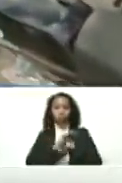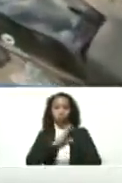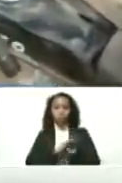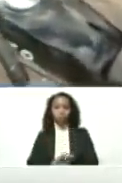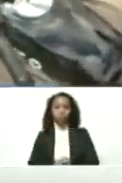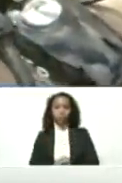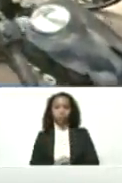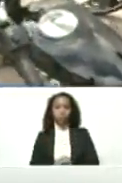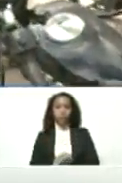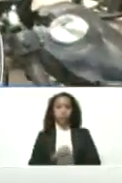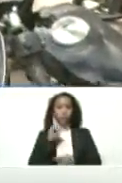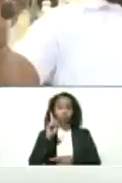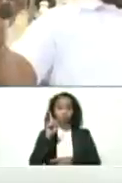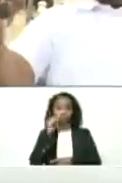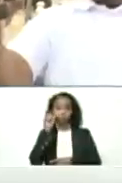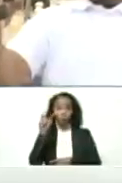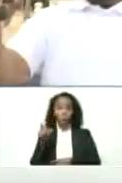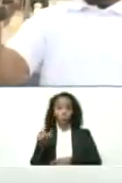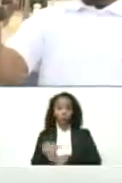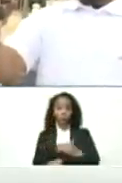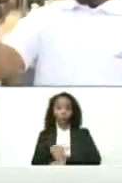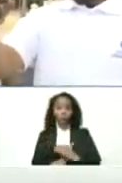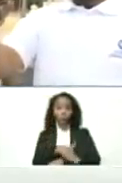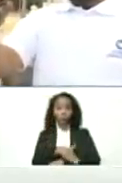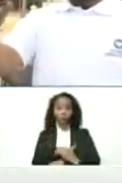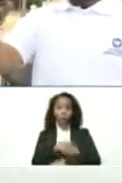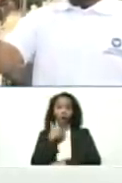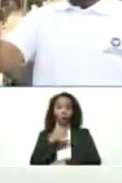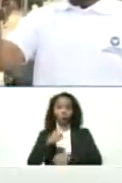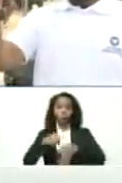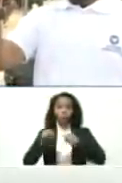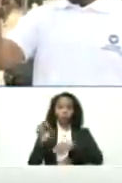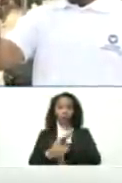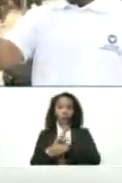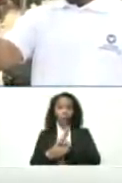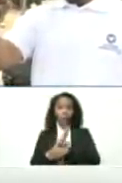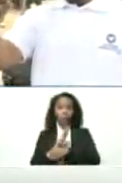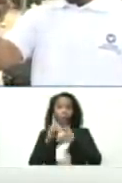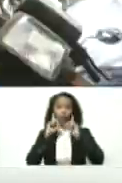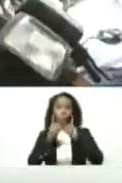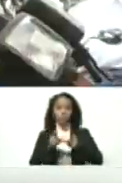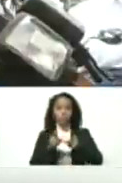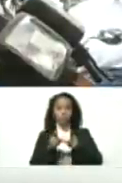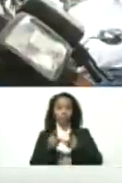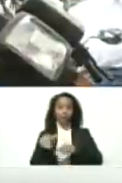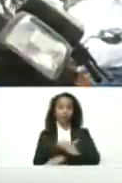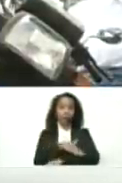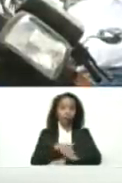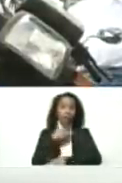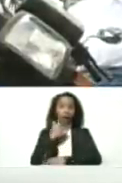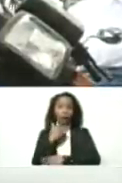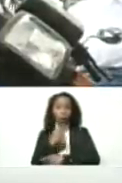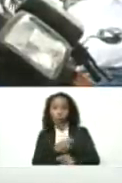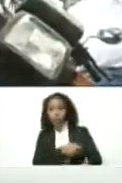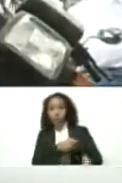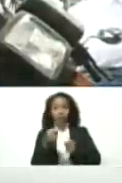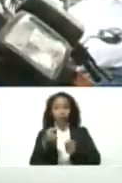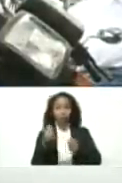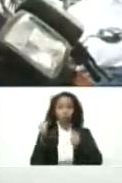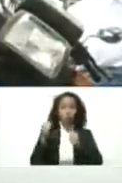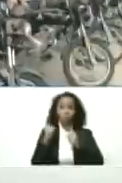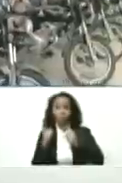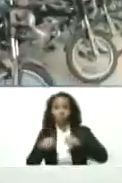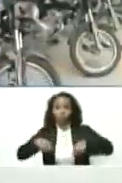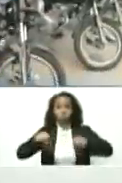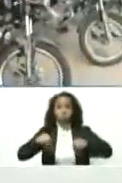Y uno ve a esos muchachos en las calles, a toda velocidad, por las autopistas, por las avenidas, llevando el reparto aquí, llevando